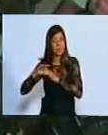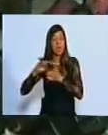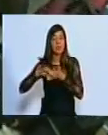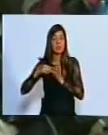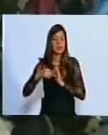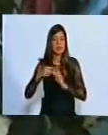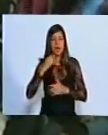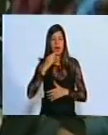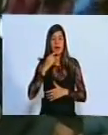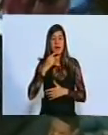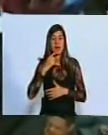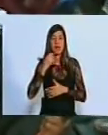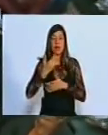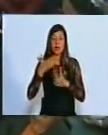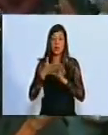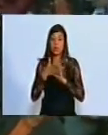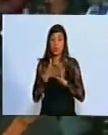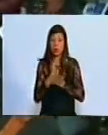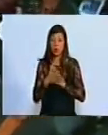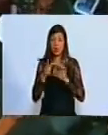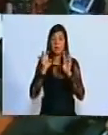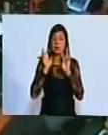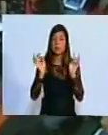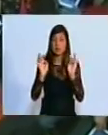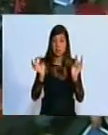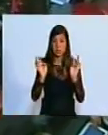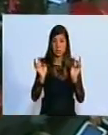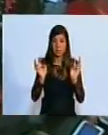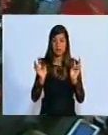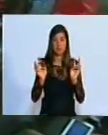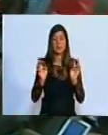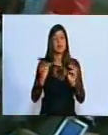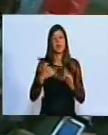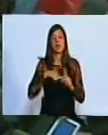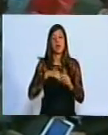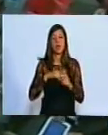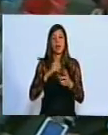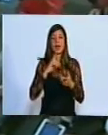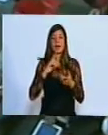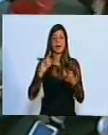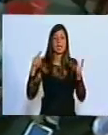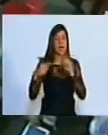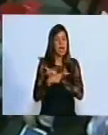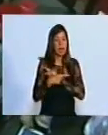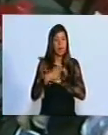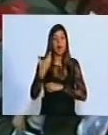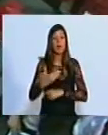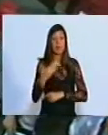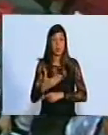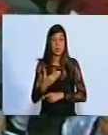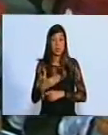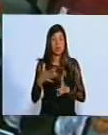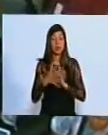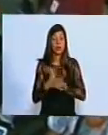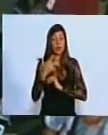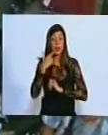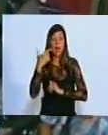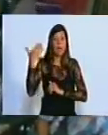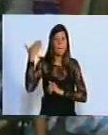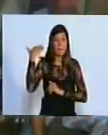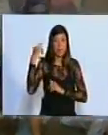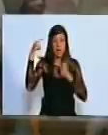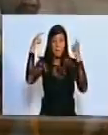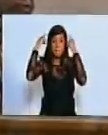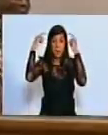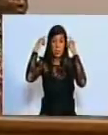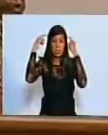A propósito de esto, uno de los ámbitos en los que se ha logrado una ruptura de esquemas es precisamente en el del pasado y de la